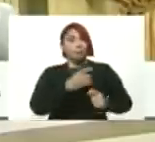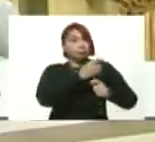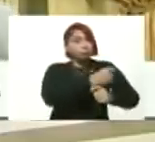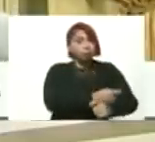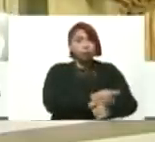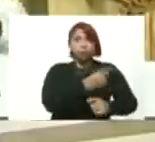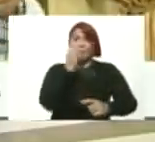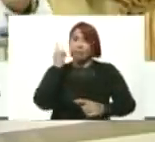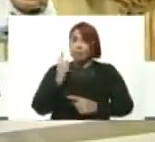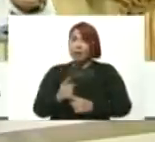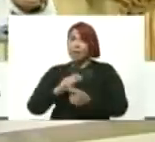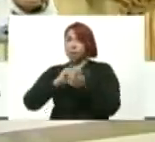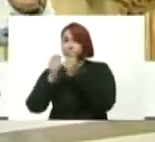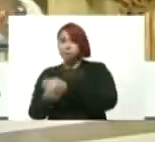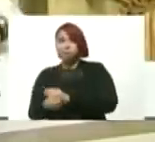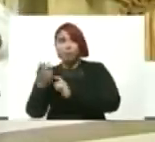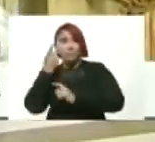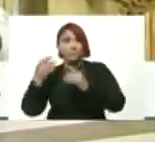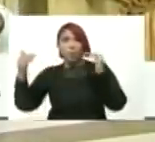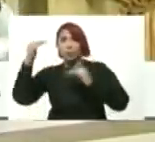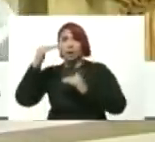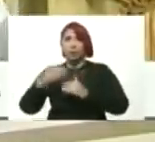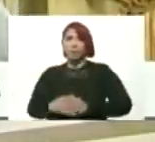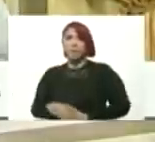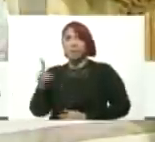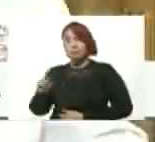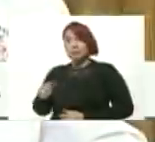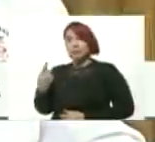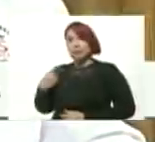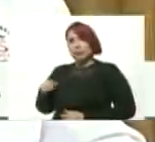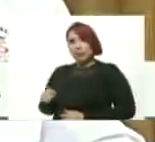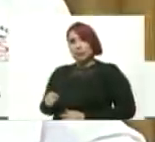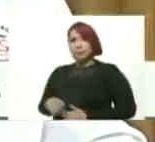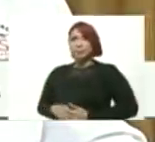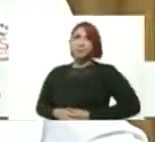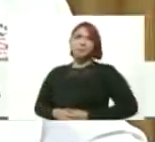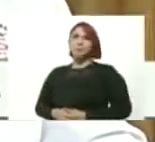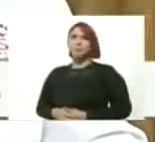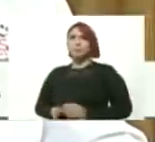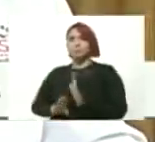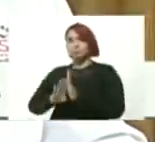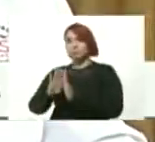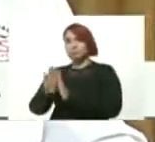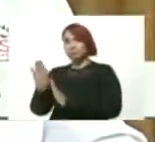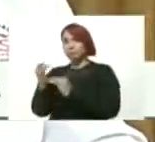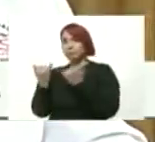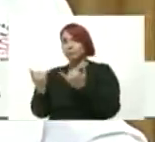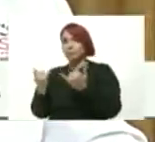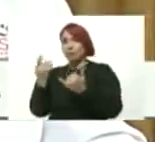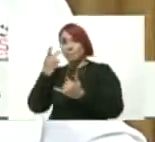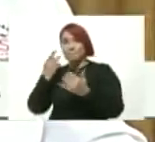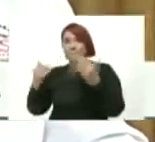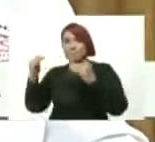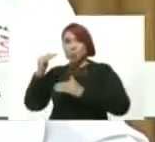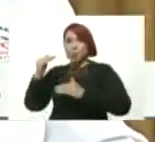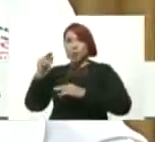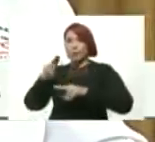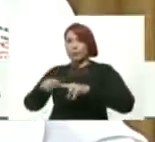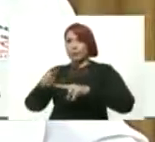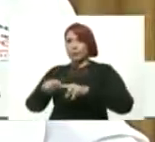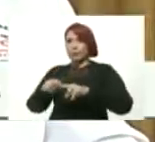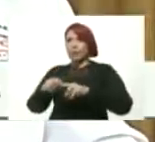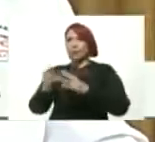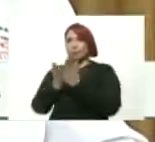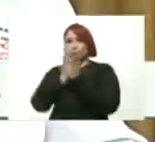médico en posgrado que me dice aquí tenemos presidente ya en desarrollo el posgrado de pediatría y puericultura de